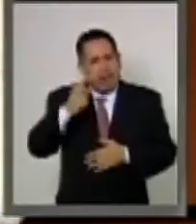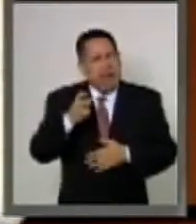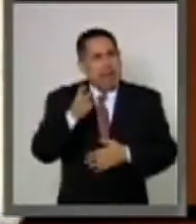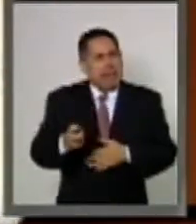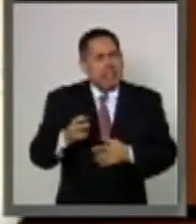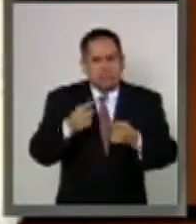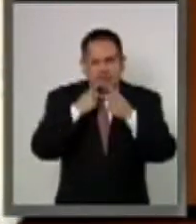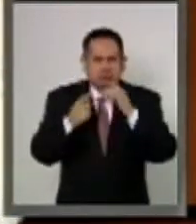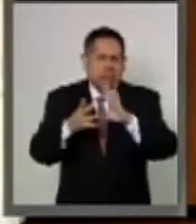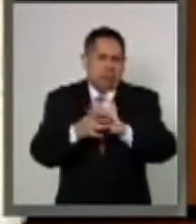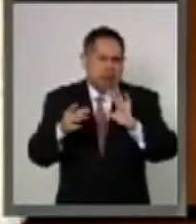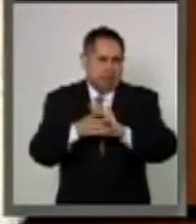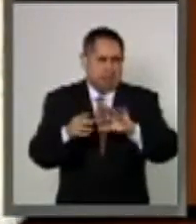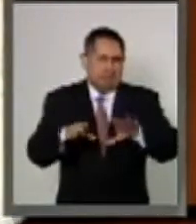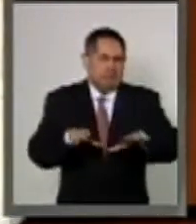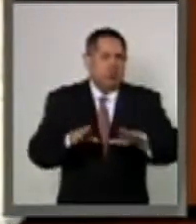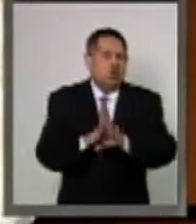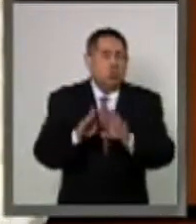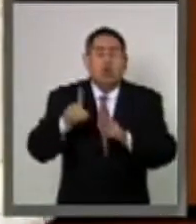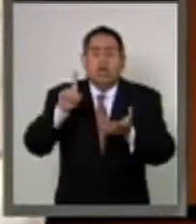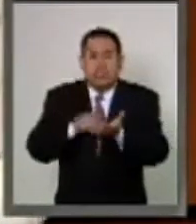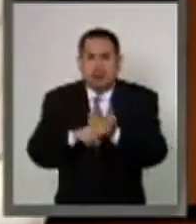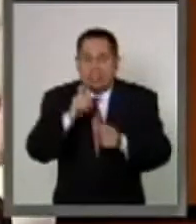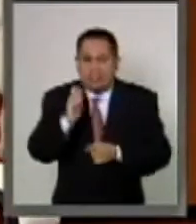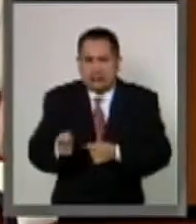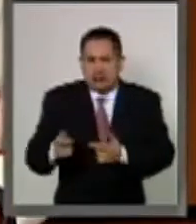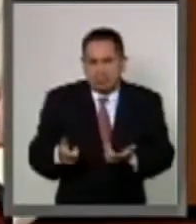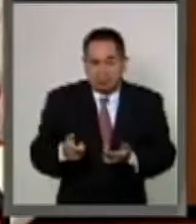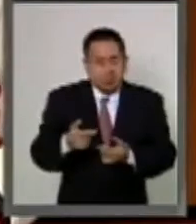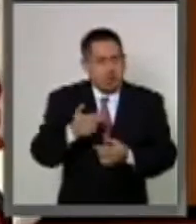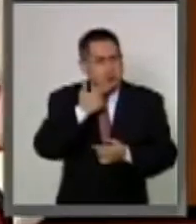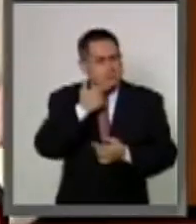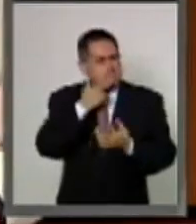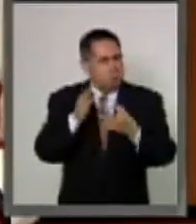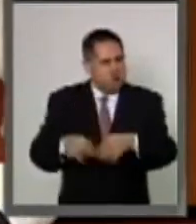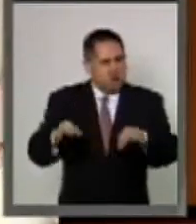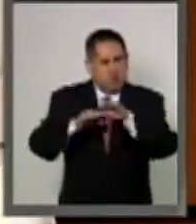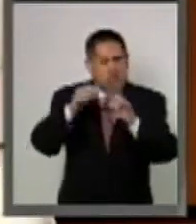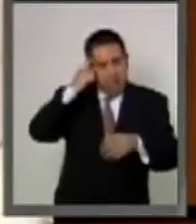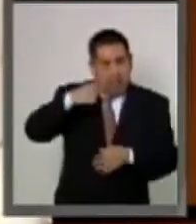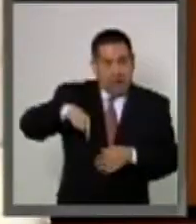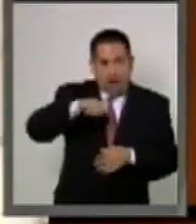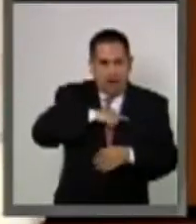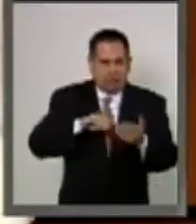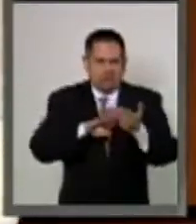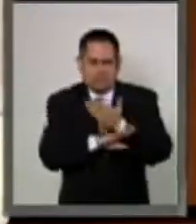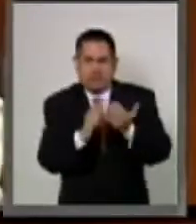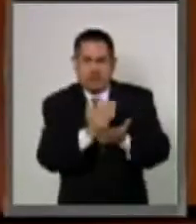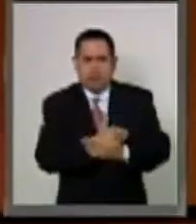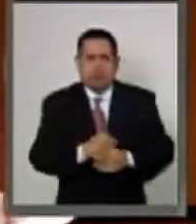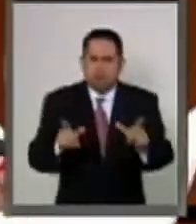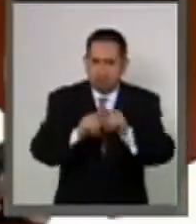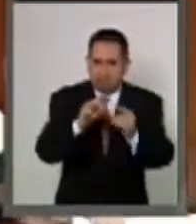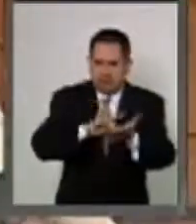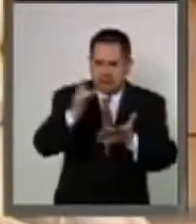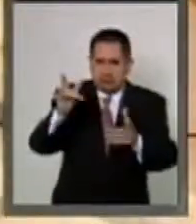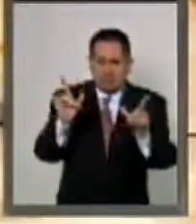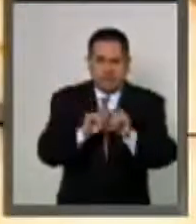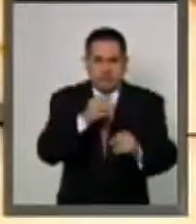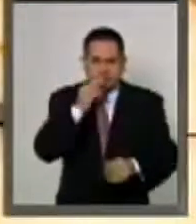padrón de diabetes infantil, que sin duda será de gran utilidad para su combate. Muchas gracias. Es cuanto, presidente.